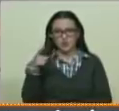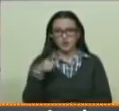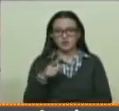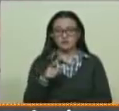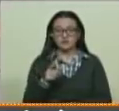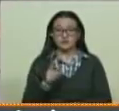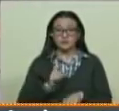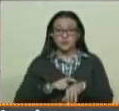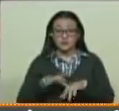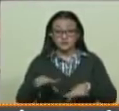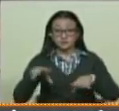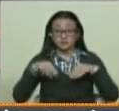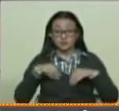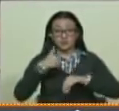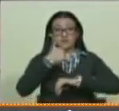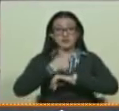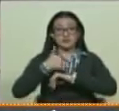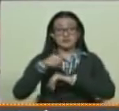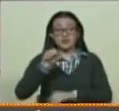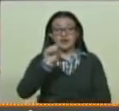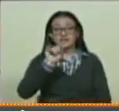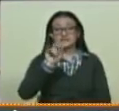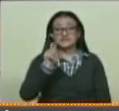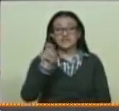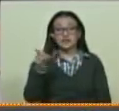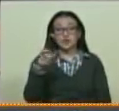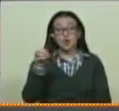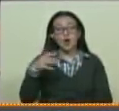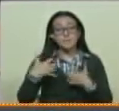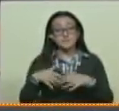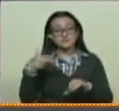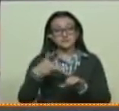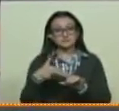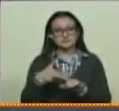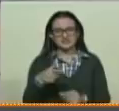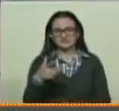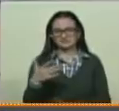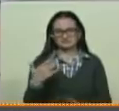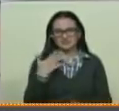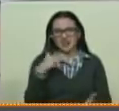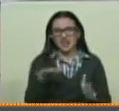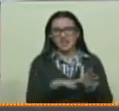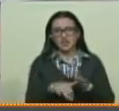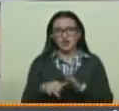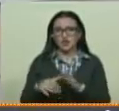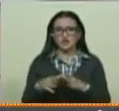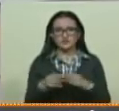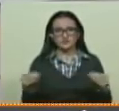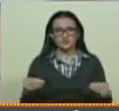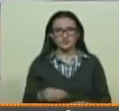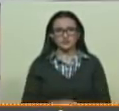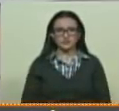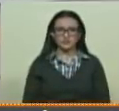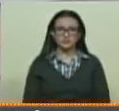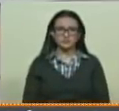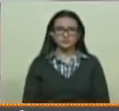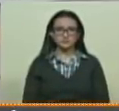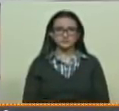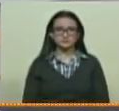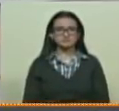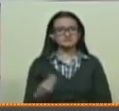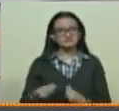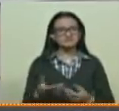cargo en la directiva de Citgo Petroleum Corporation. Son unos vulgares ladrones. ¿Qué